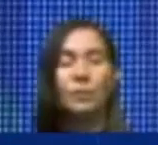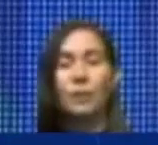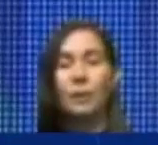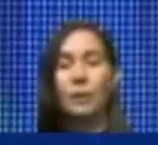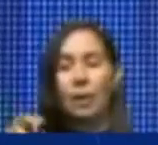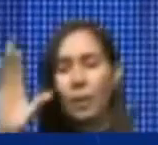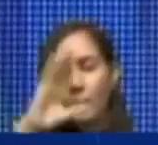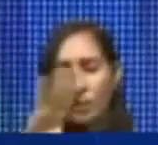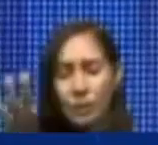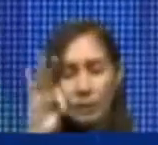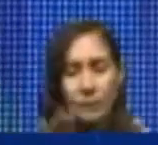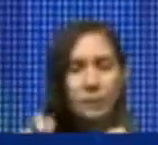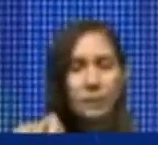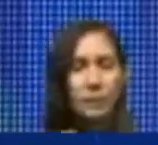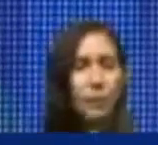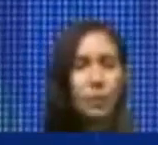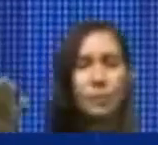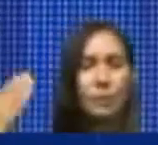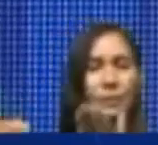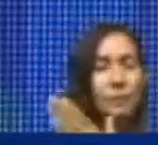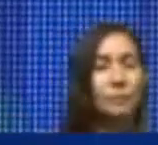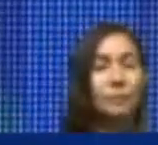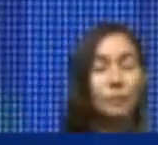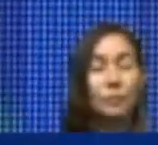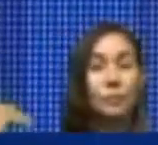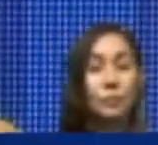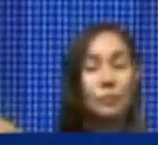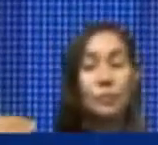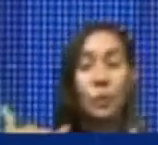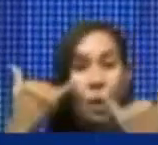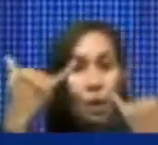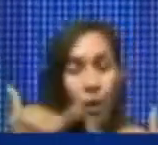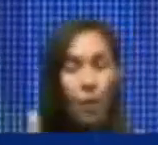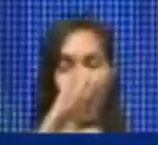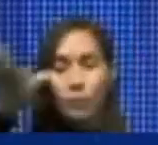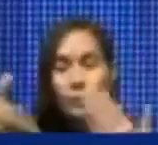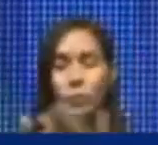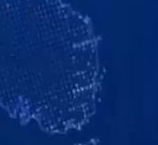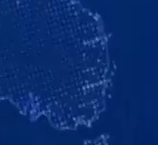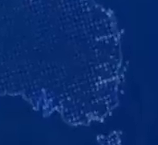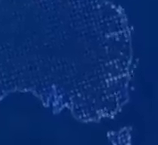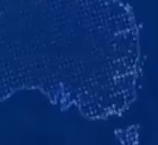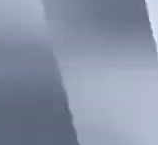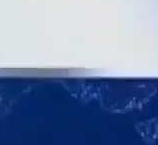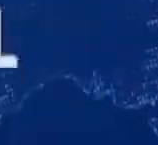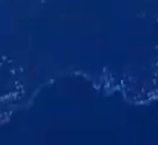problemas históricos y todos somos parte de estas construcciones